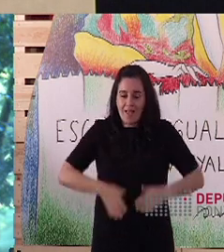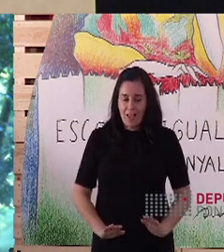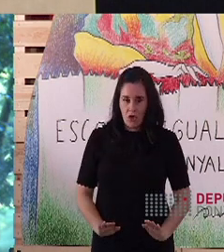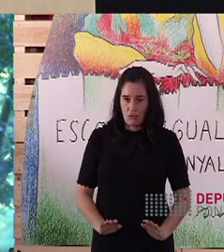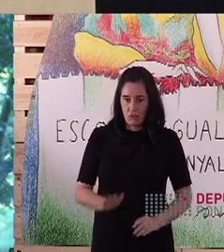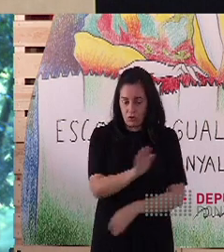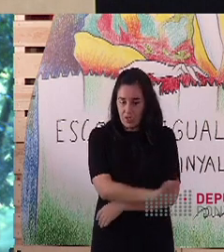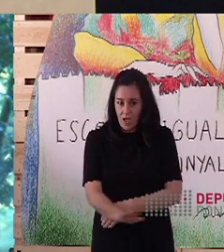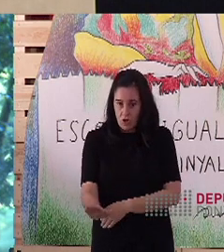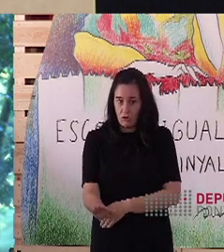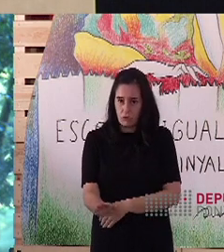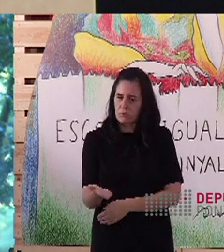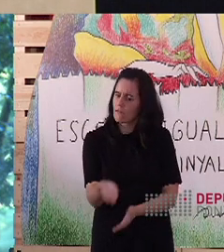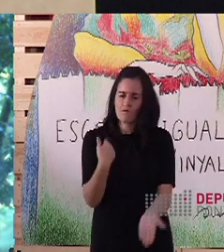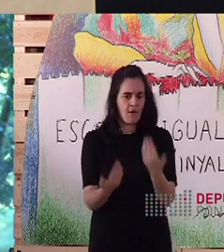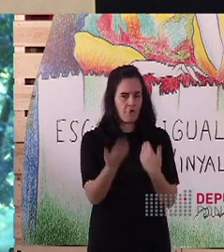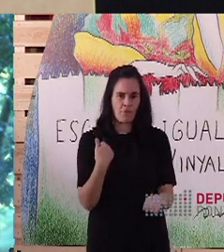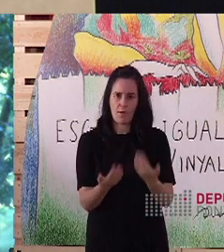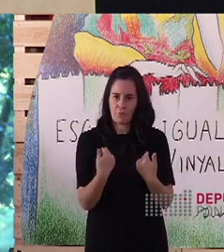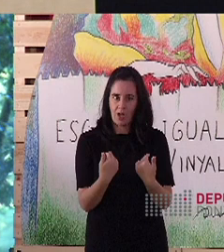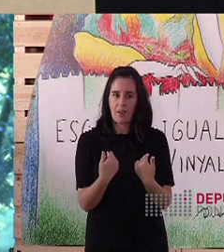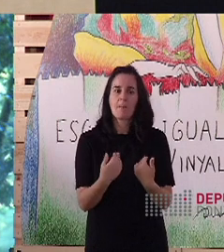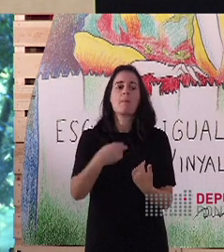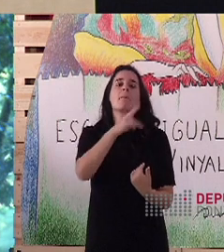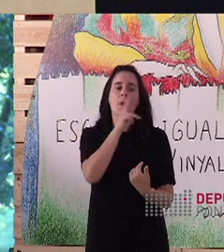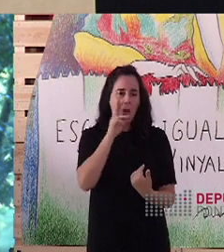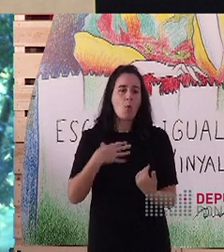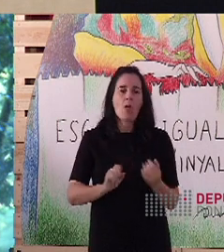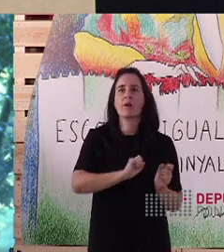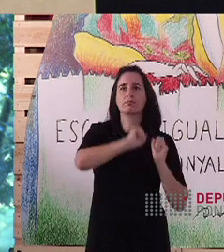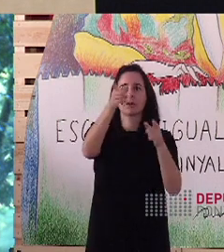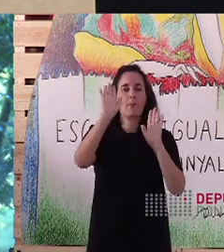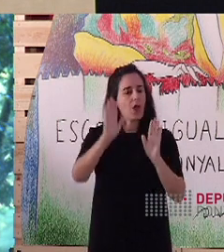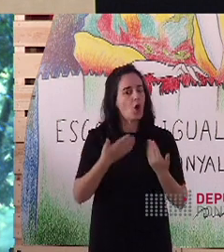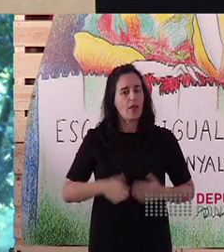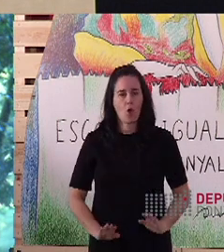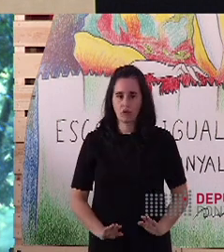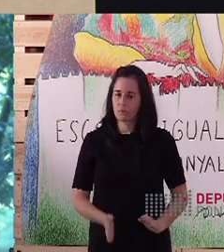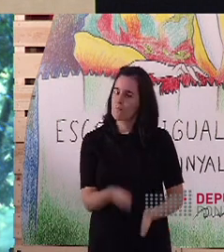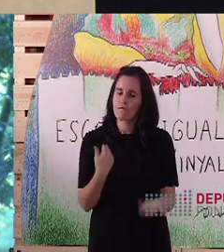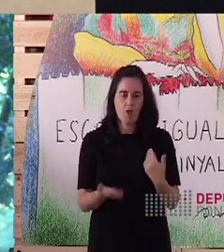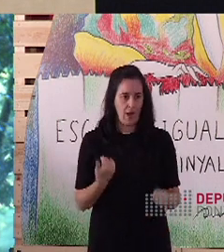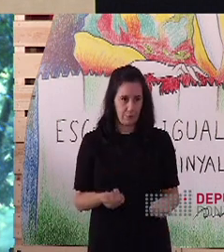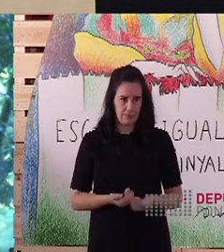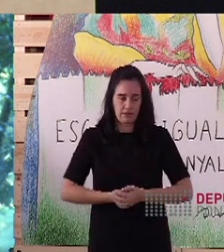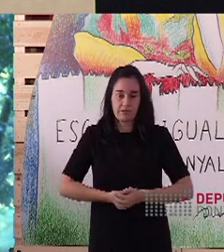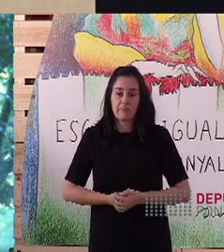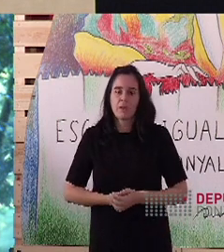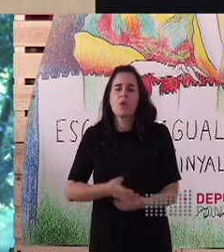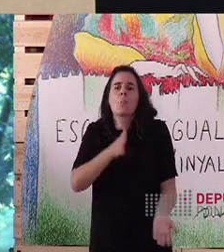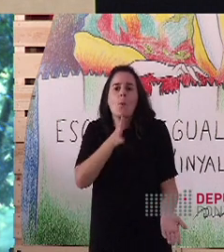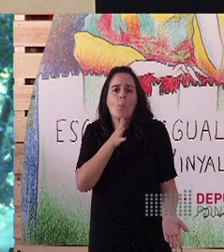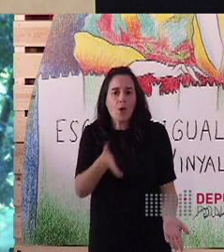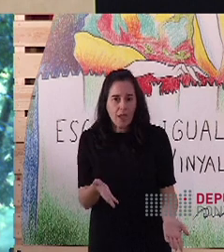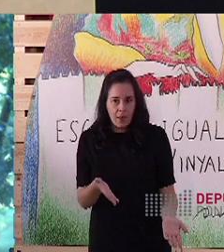permitir que solo las madres emigrasen. ¿Por qué ocurren ambos procesos? Ambos procesos